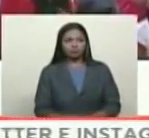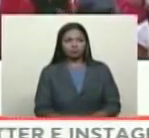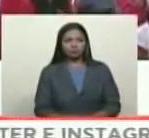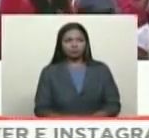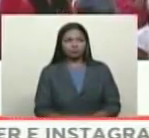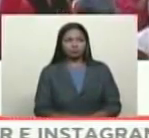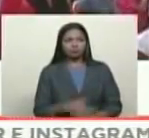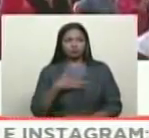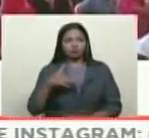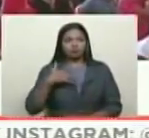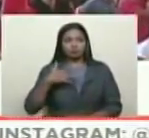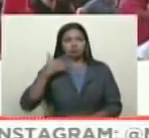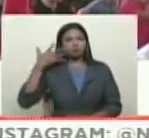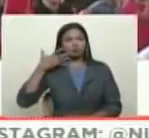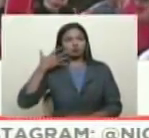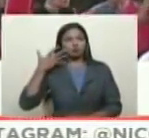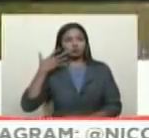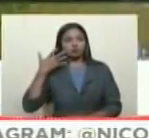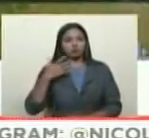Estoy orgulloso de eso.